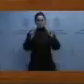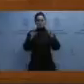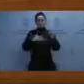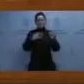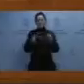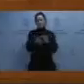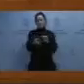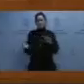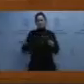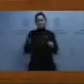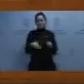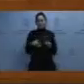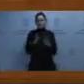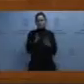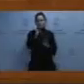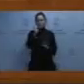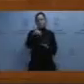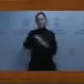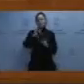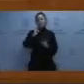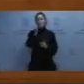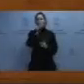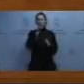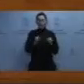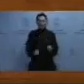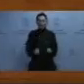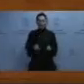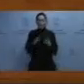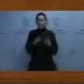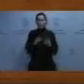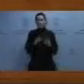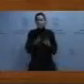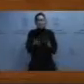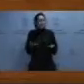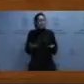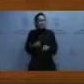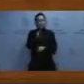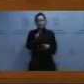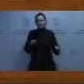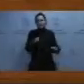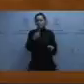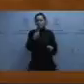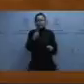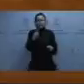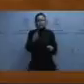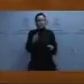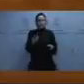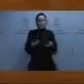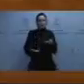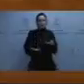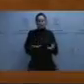imperfecta, que contenga errores, pero nadie puede negar